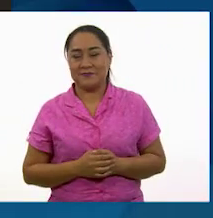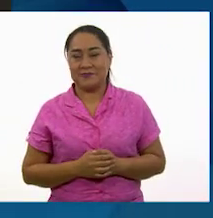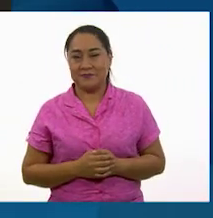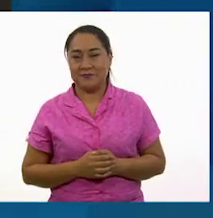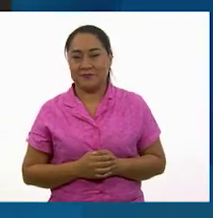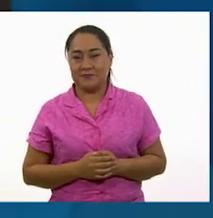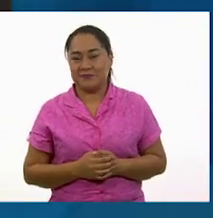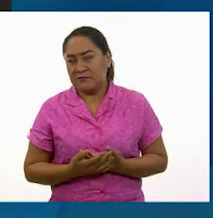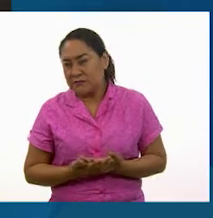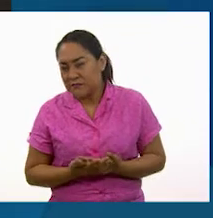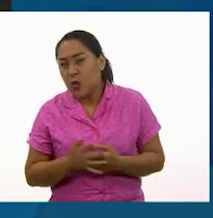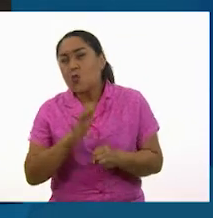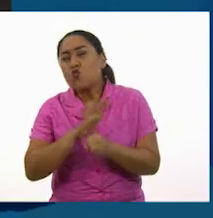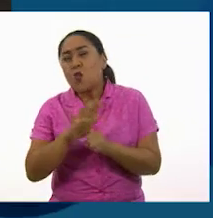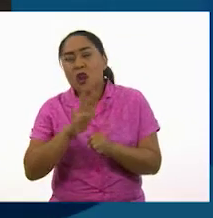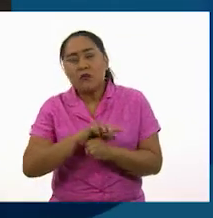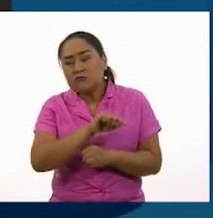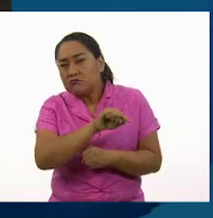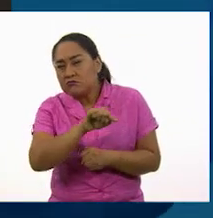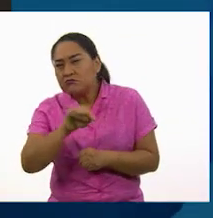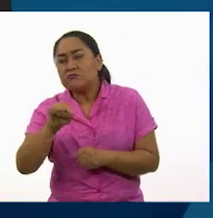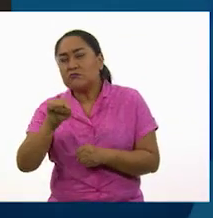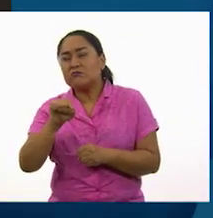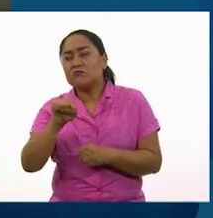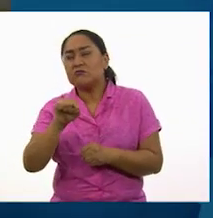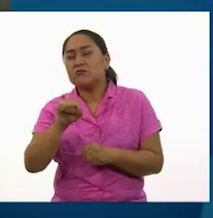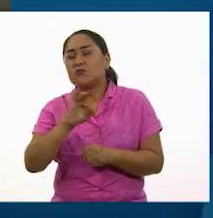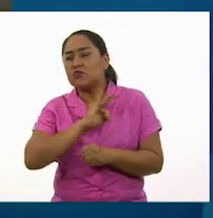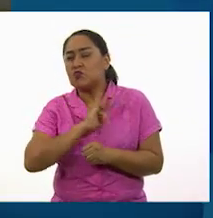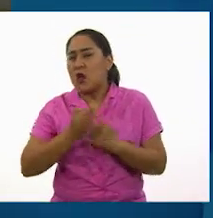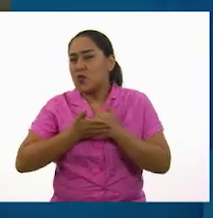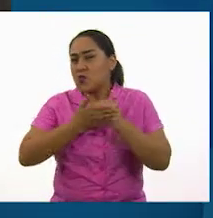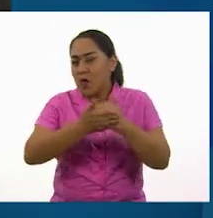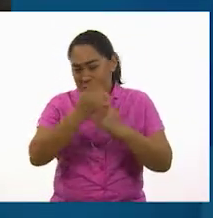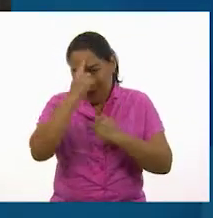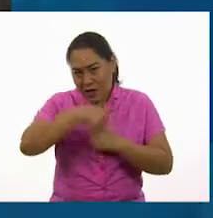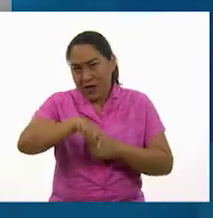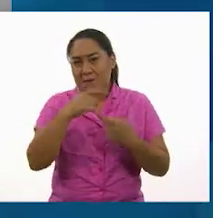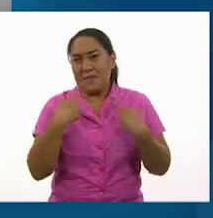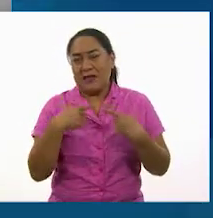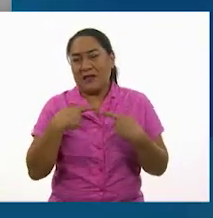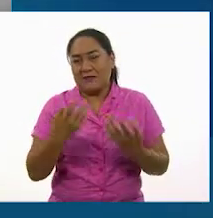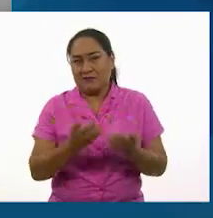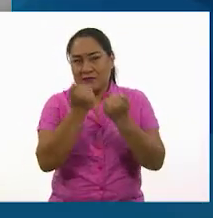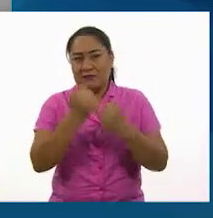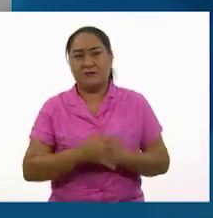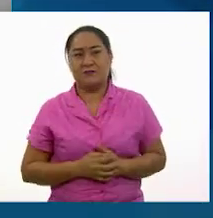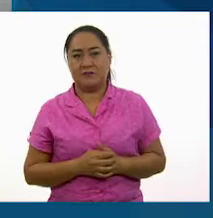¿Quién de ustedes participó en el rescate del Señor?